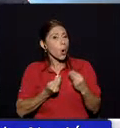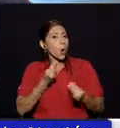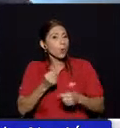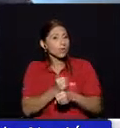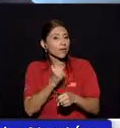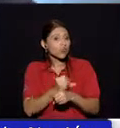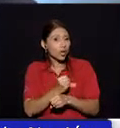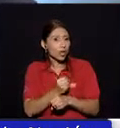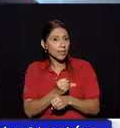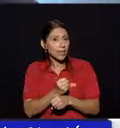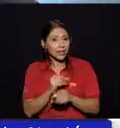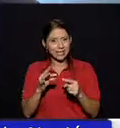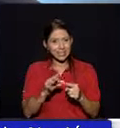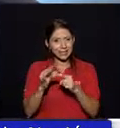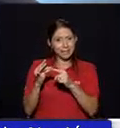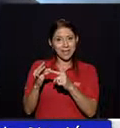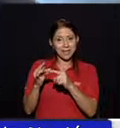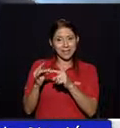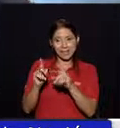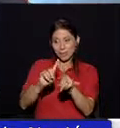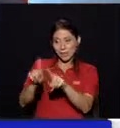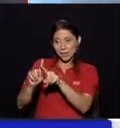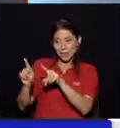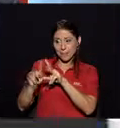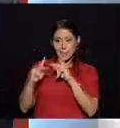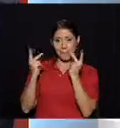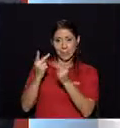sistema político, particularmente los partidos políticos en el Congreso,